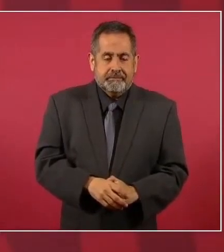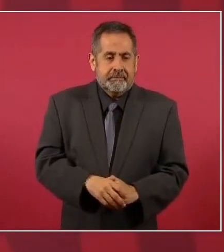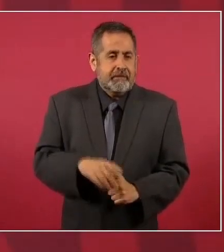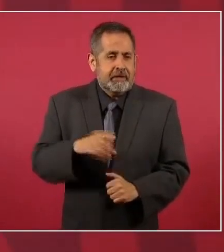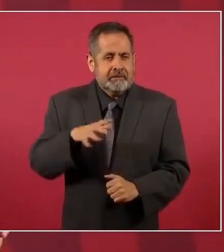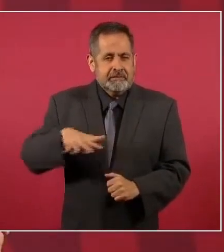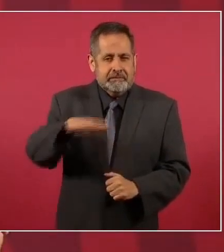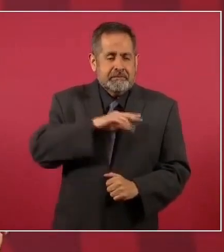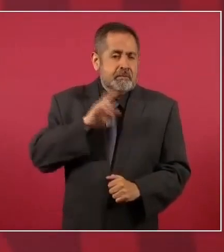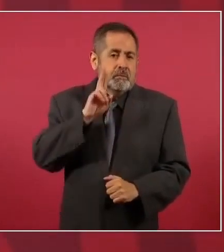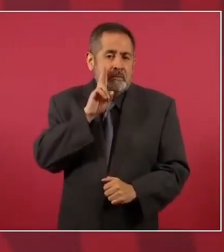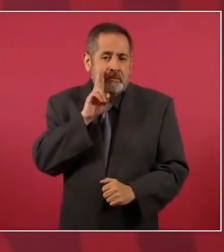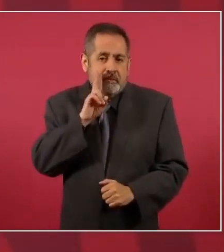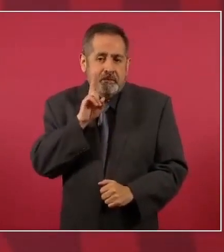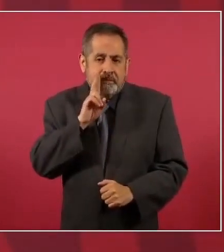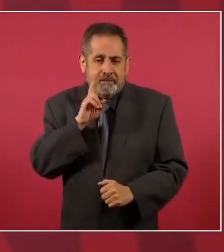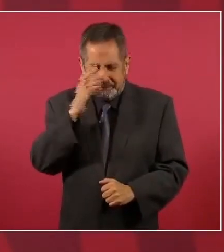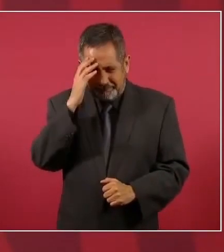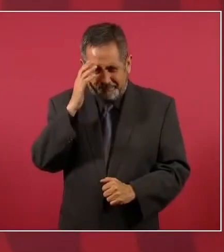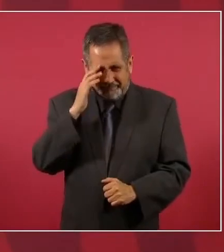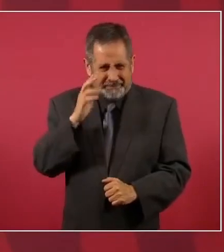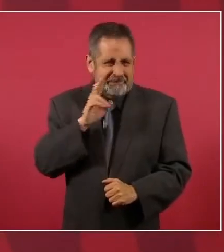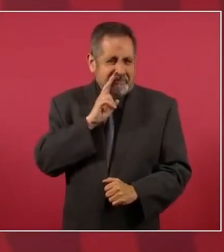Houston se fundó